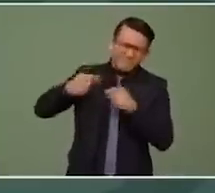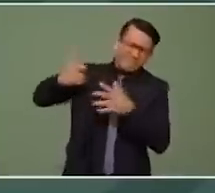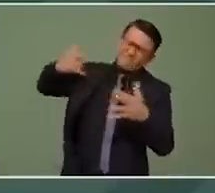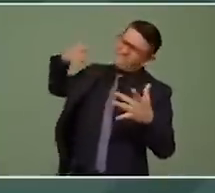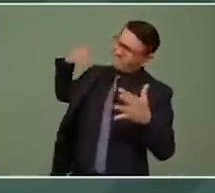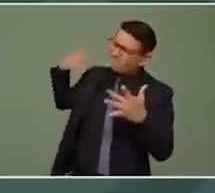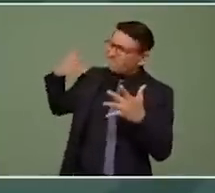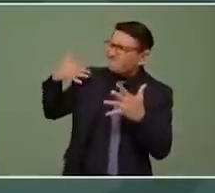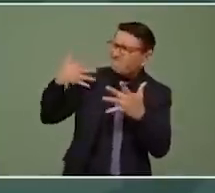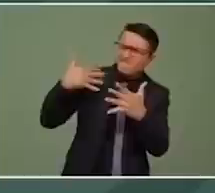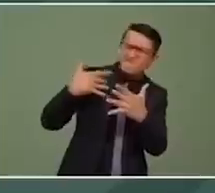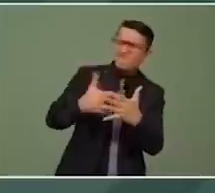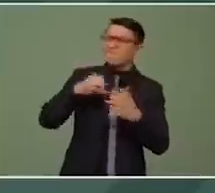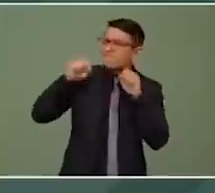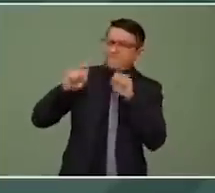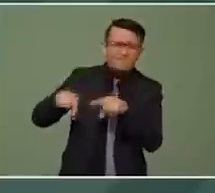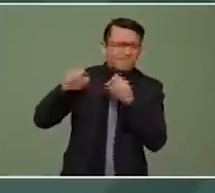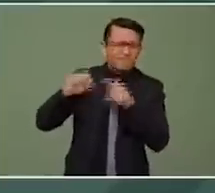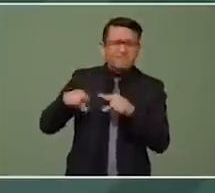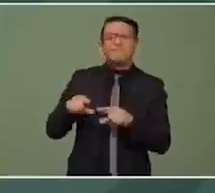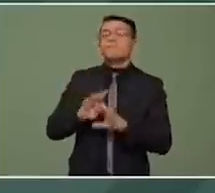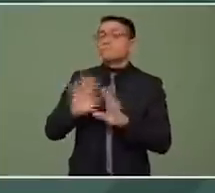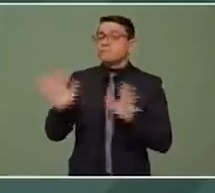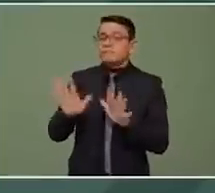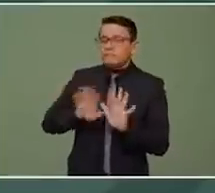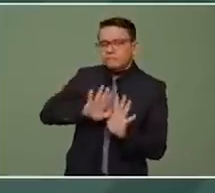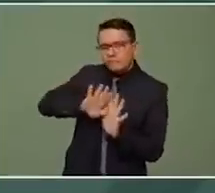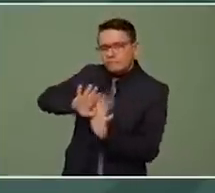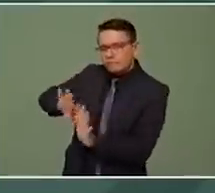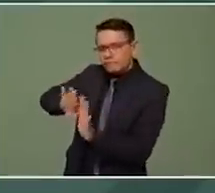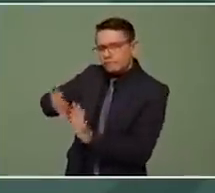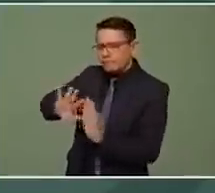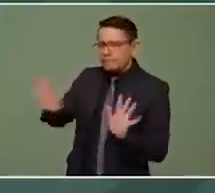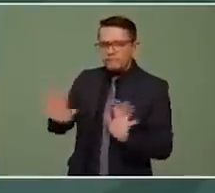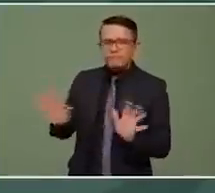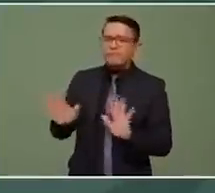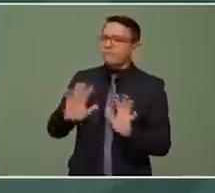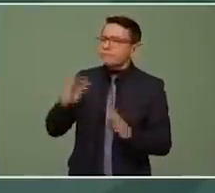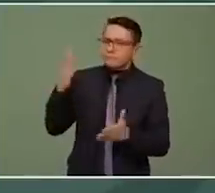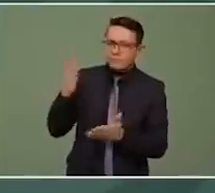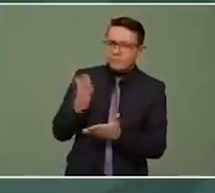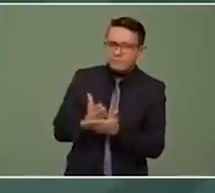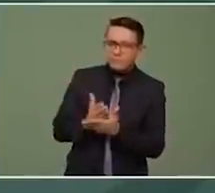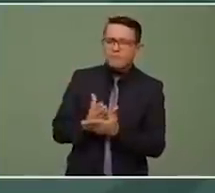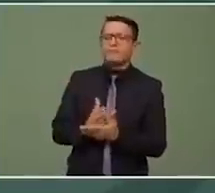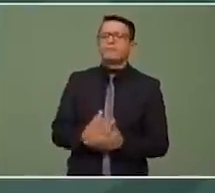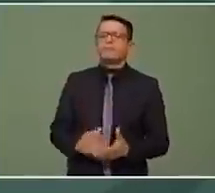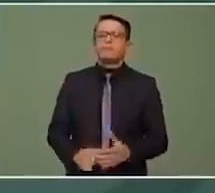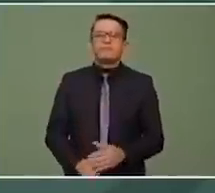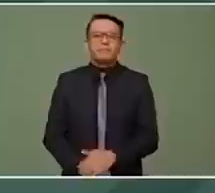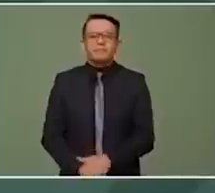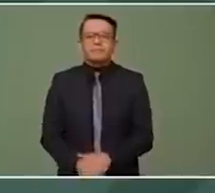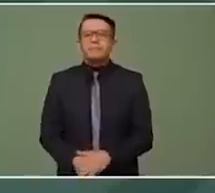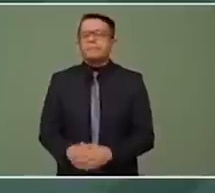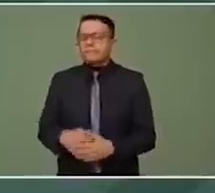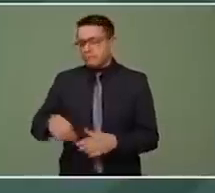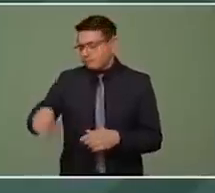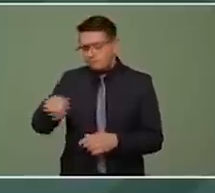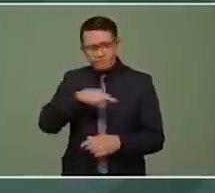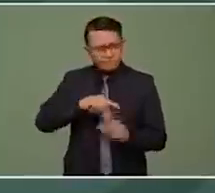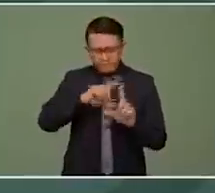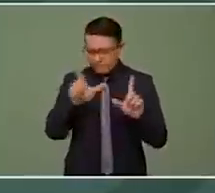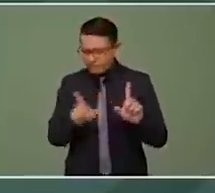años tengo el informe también que a pesar de lo sucedido en 'hidalgo'